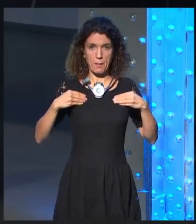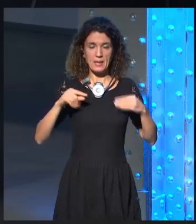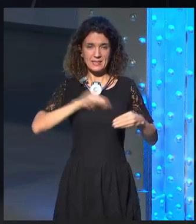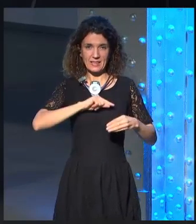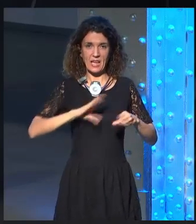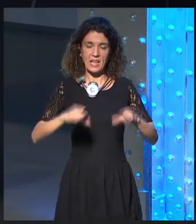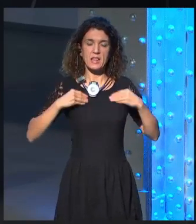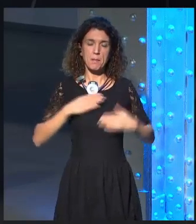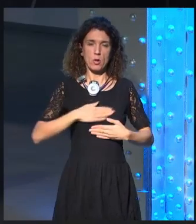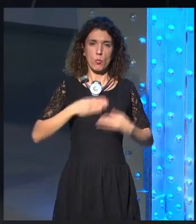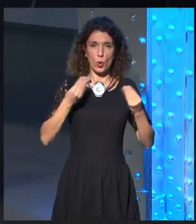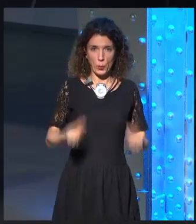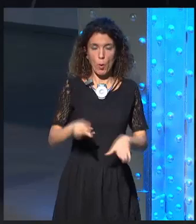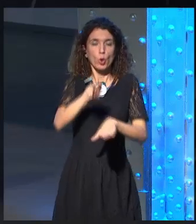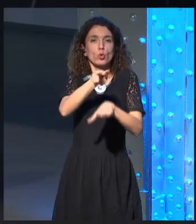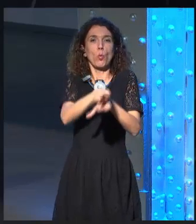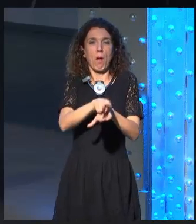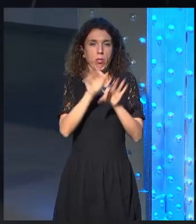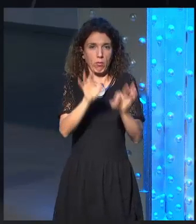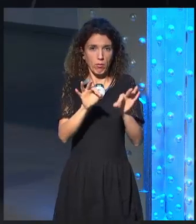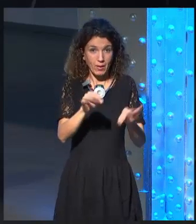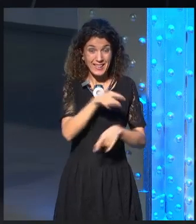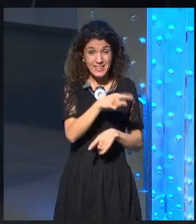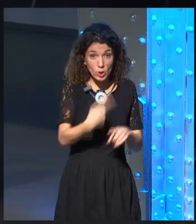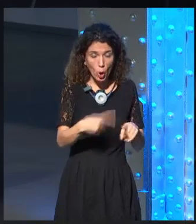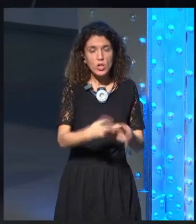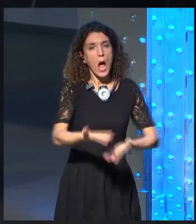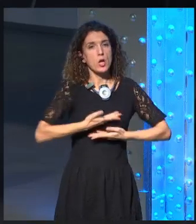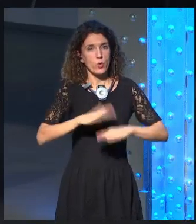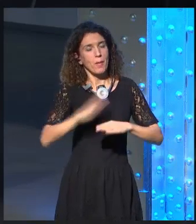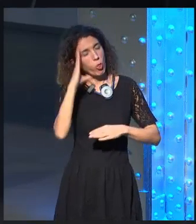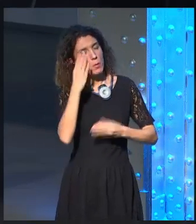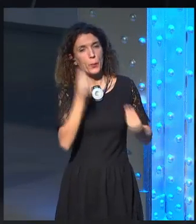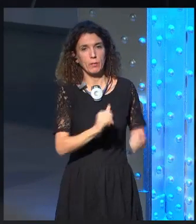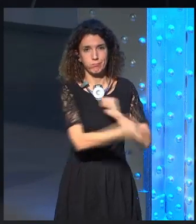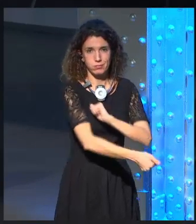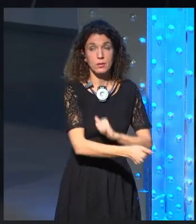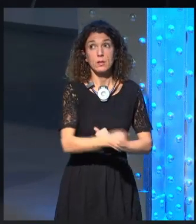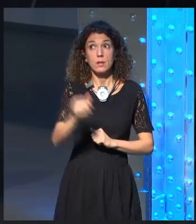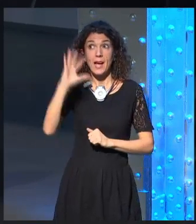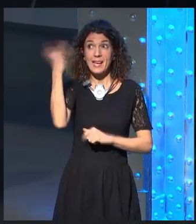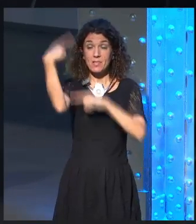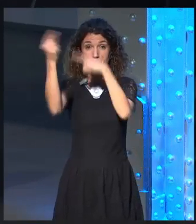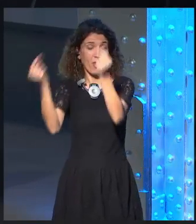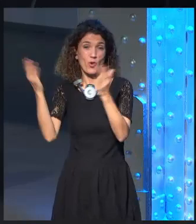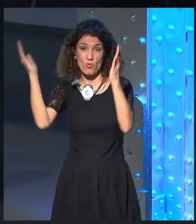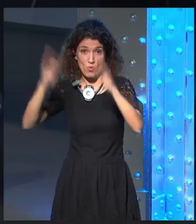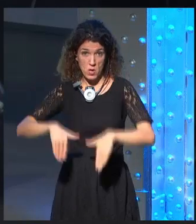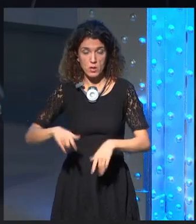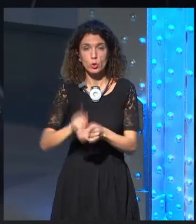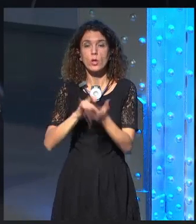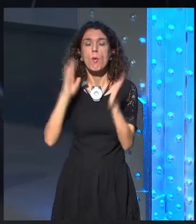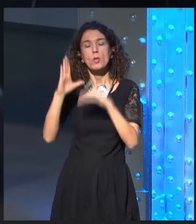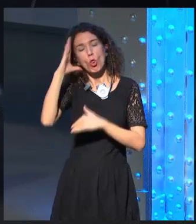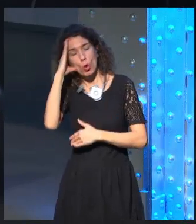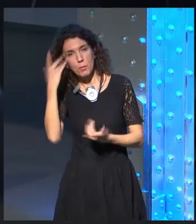edredón, estás más cómodo porque estás tumbado, y estas son cosas que te ayudan a irte a dormir, pero en el espacio no tenemos esto. Cuando llega el